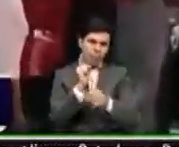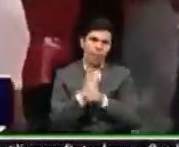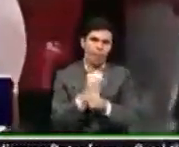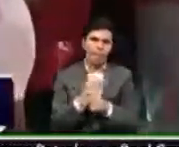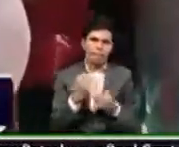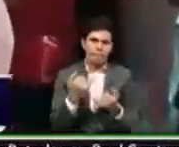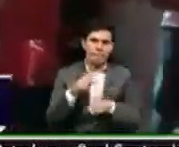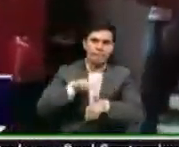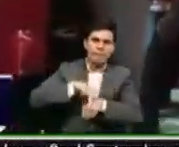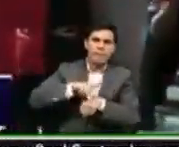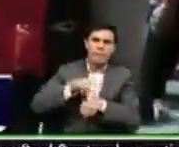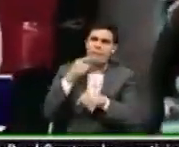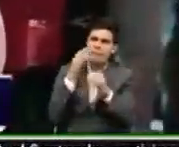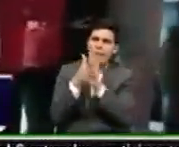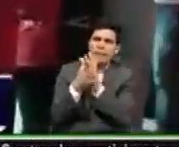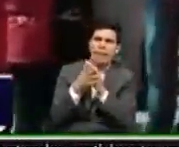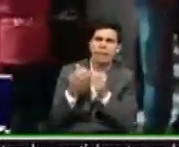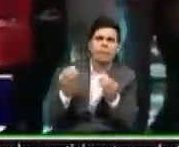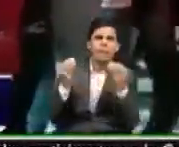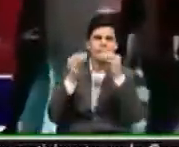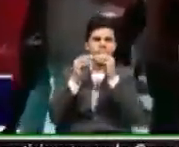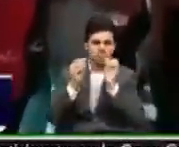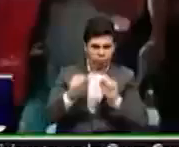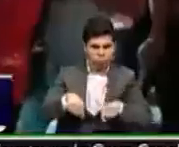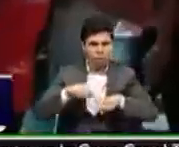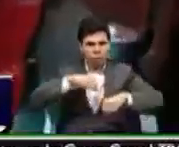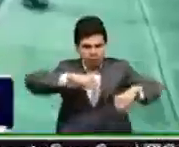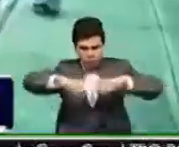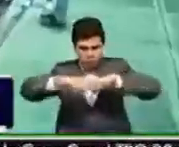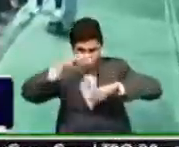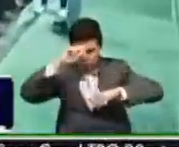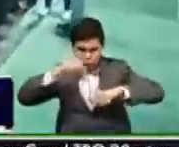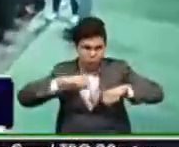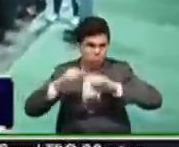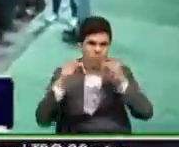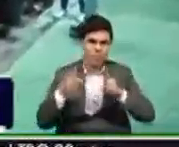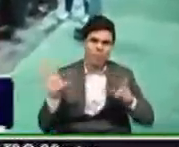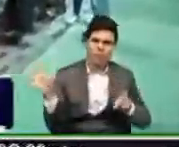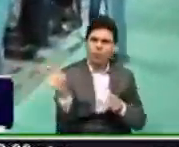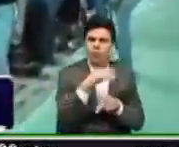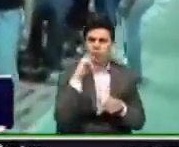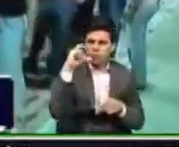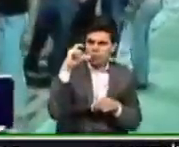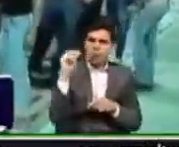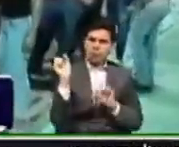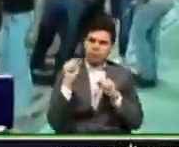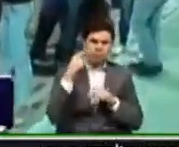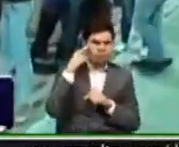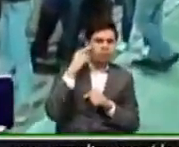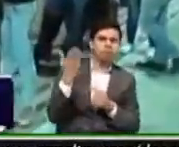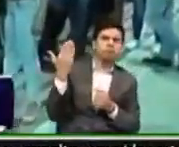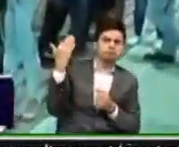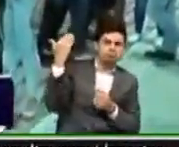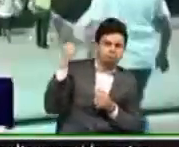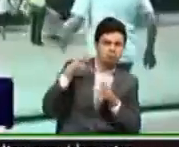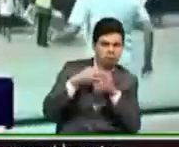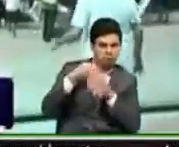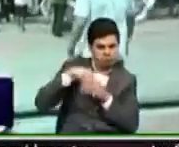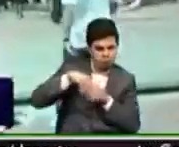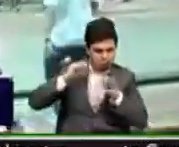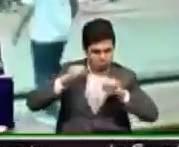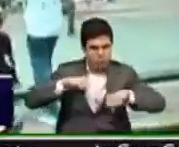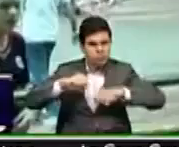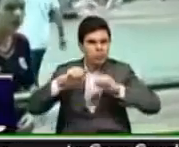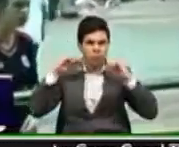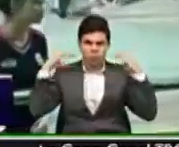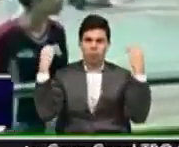central paraguayo aseguró también que entregarán todo en cada partido para que la afición motilona crean el proyecto y colmen el Estadio